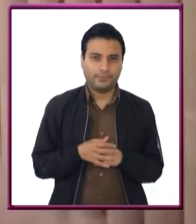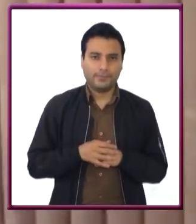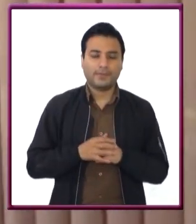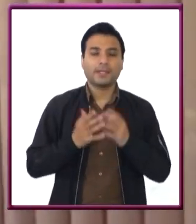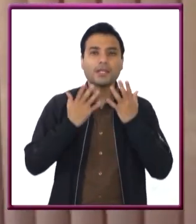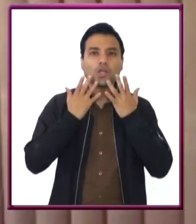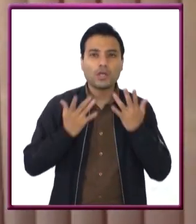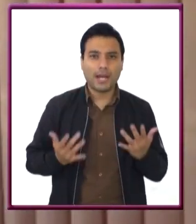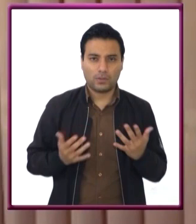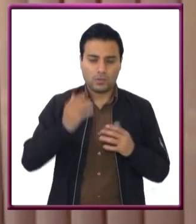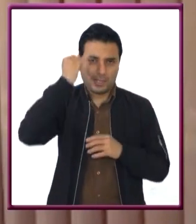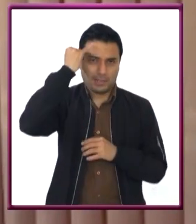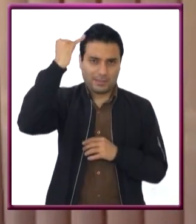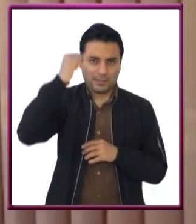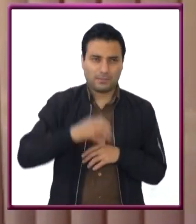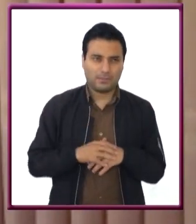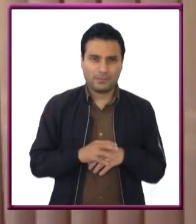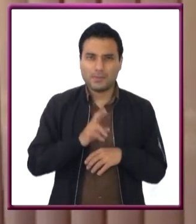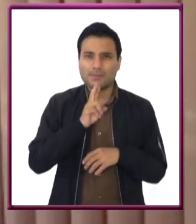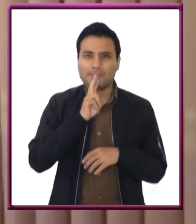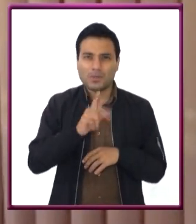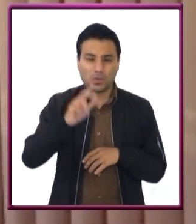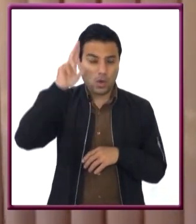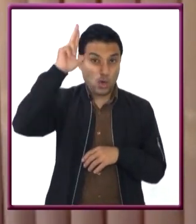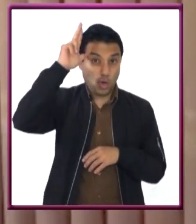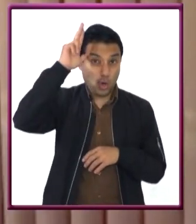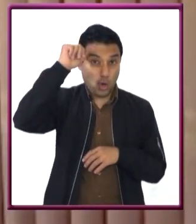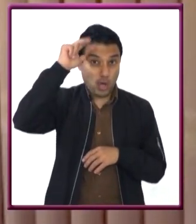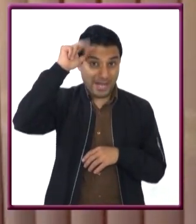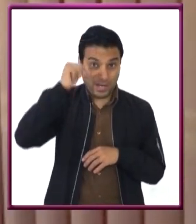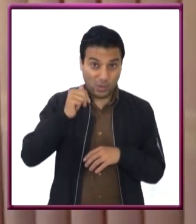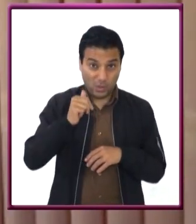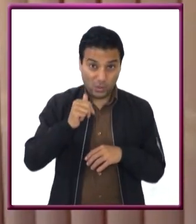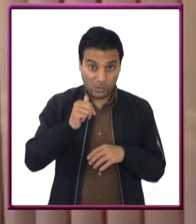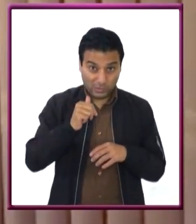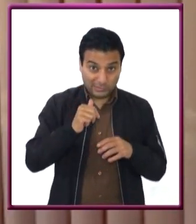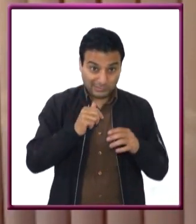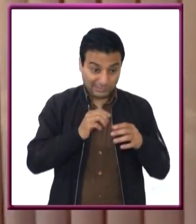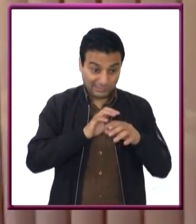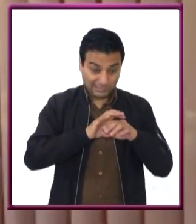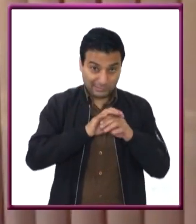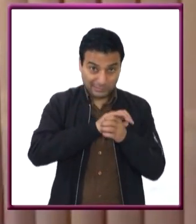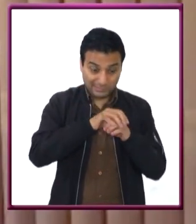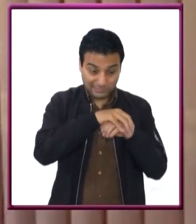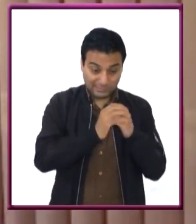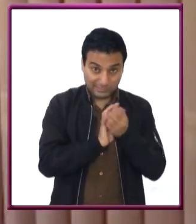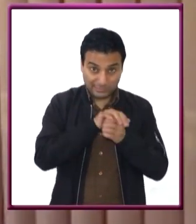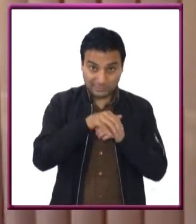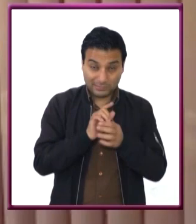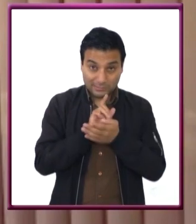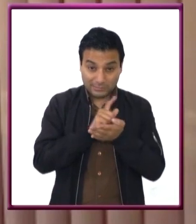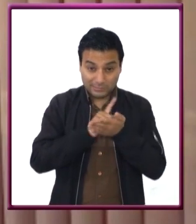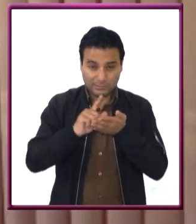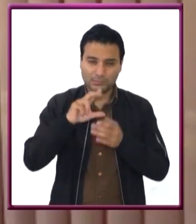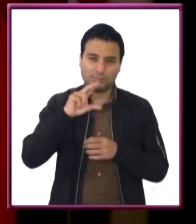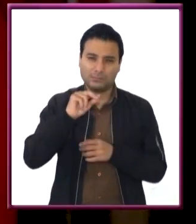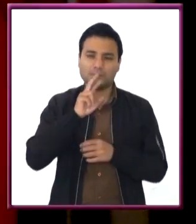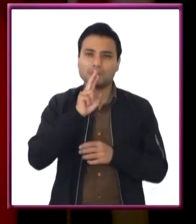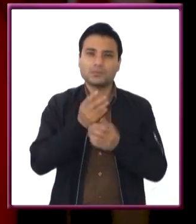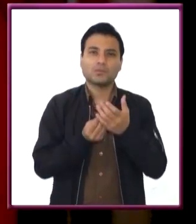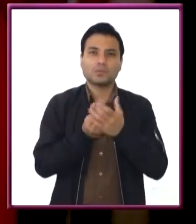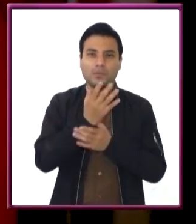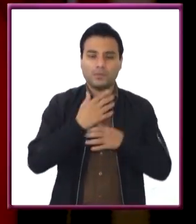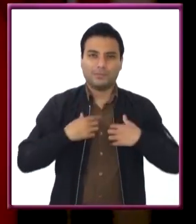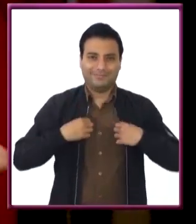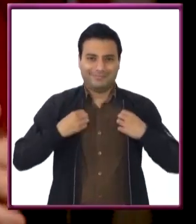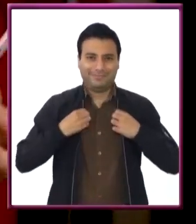pedazos de tela para que la gente, en vez de limpiarse con los conejos, se limpiara con lo que hoy conocemos como una servilleta. Y